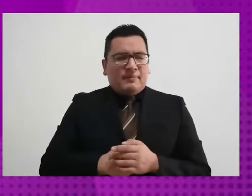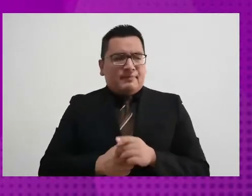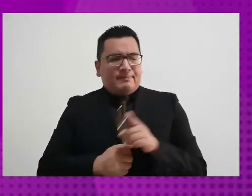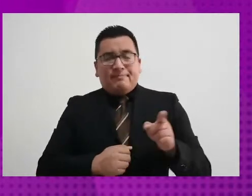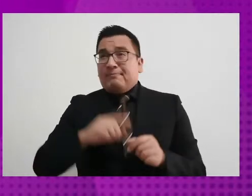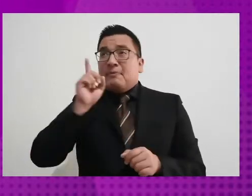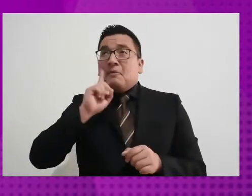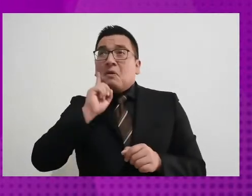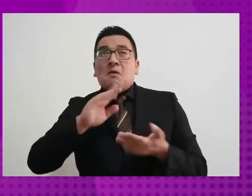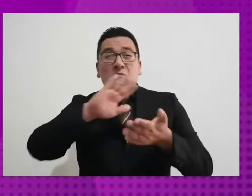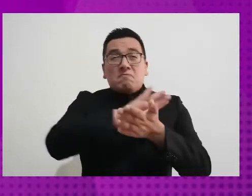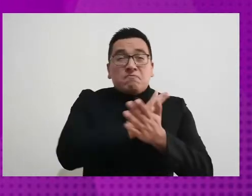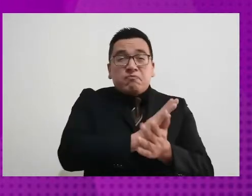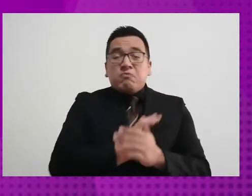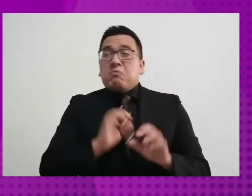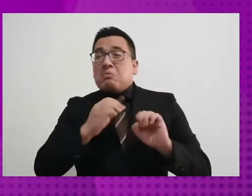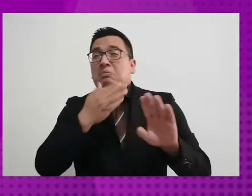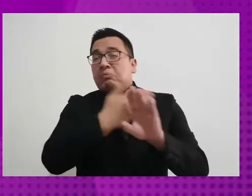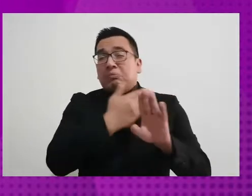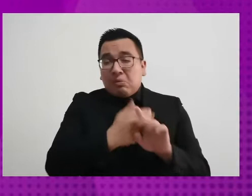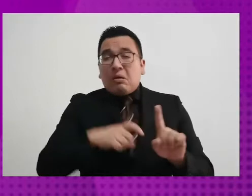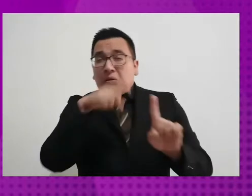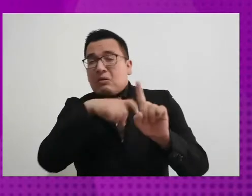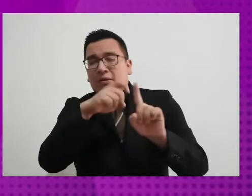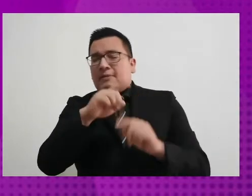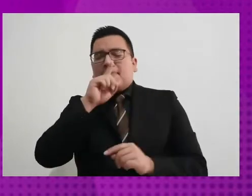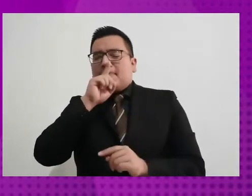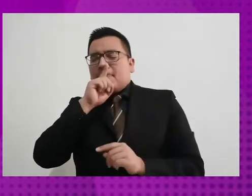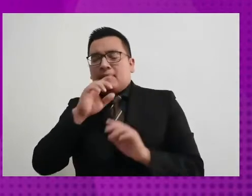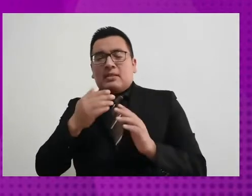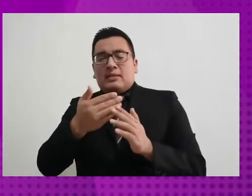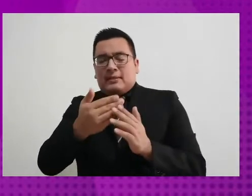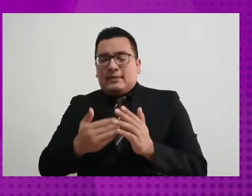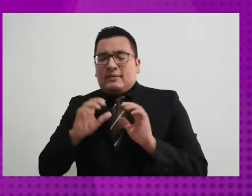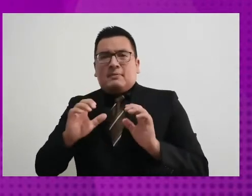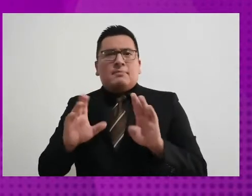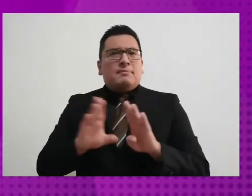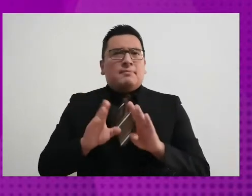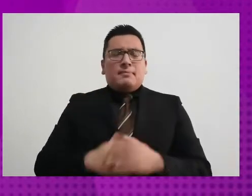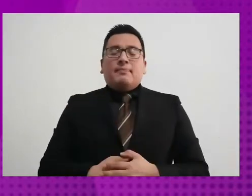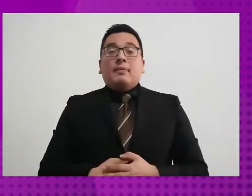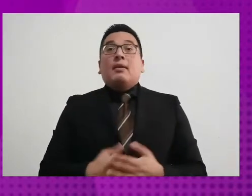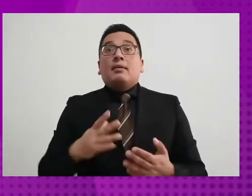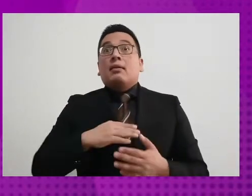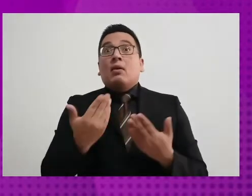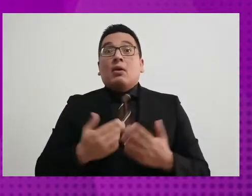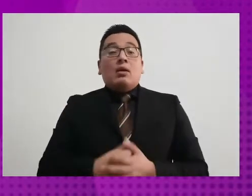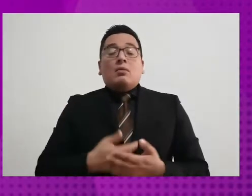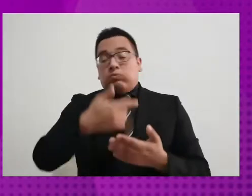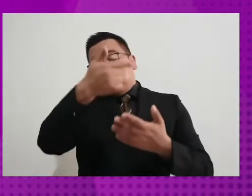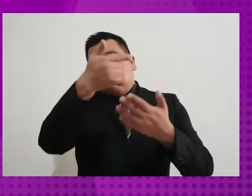de prevenir y erradicar este problema. Entre estas medidas tenemos que tiene que ver